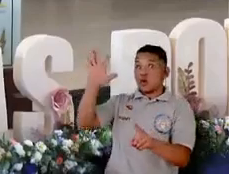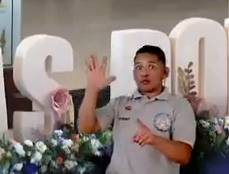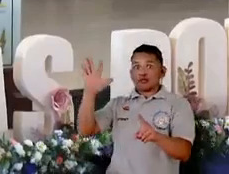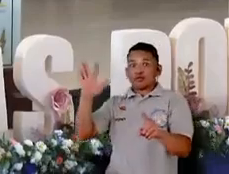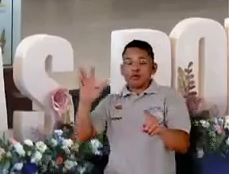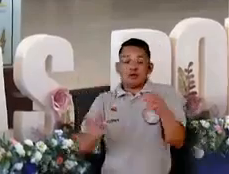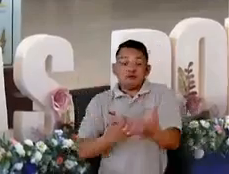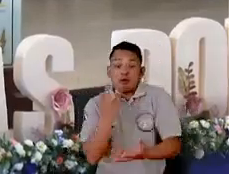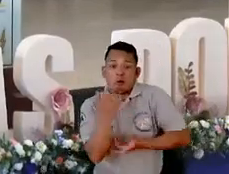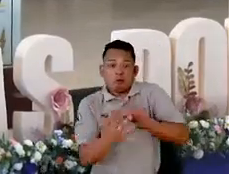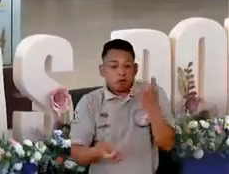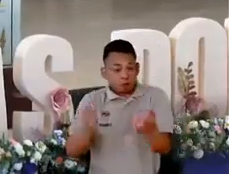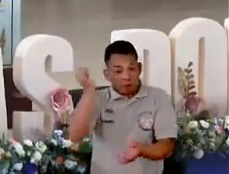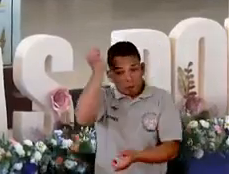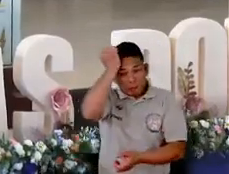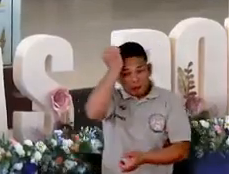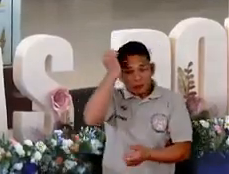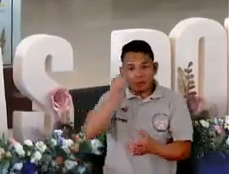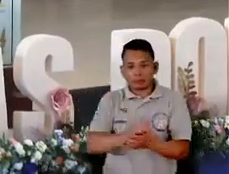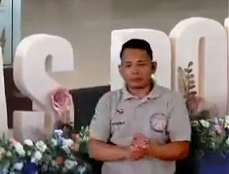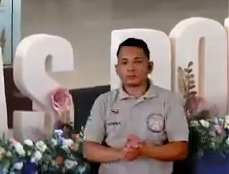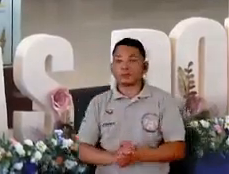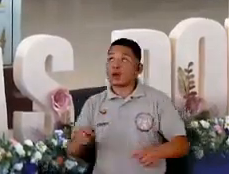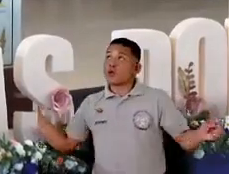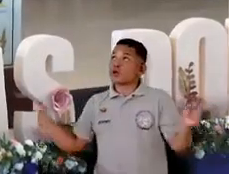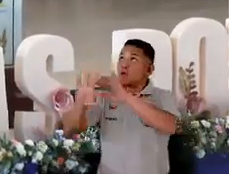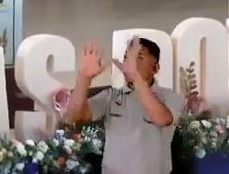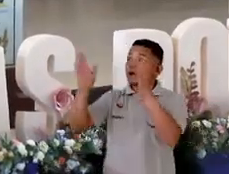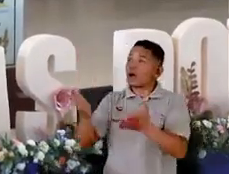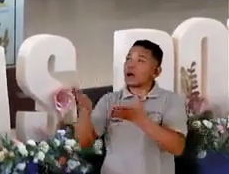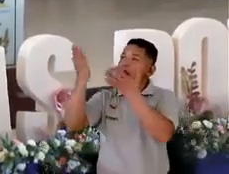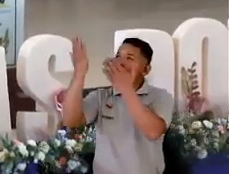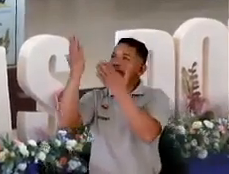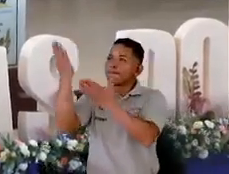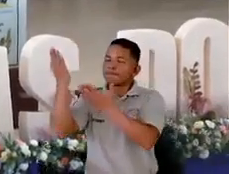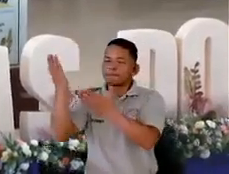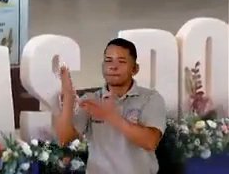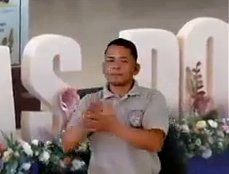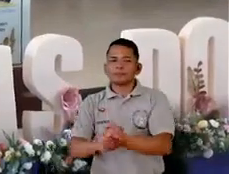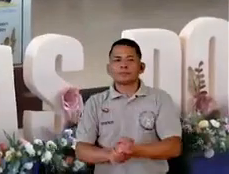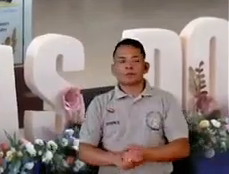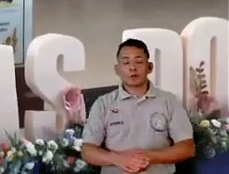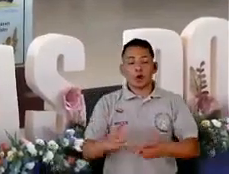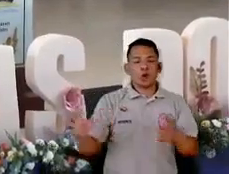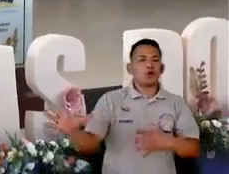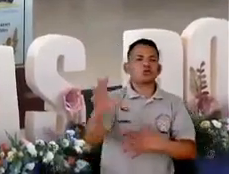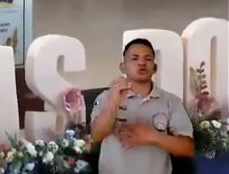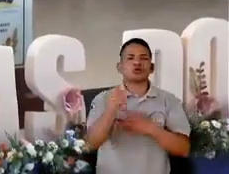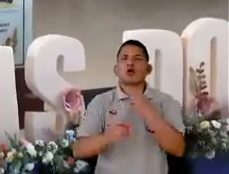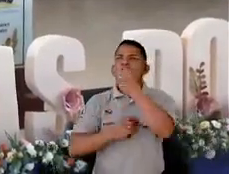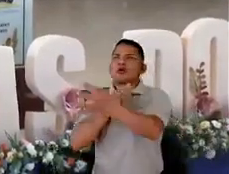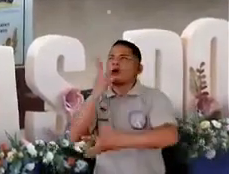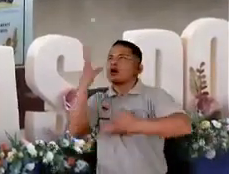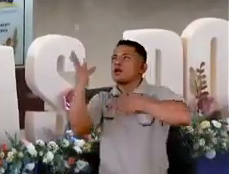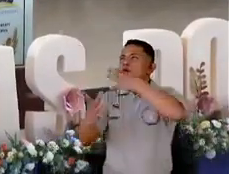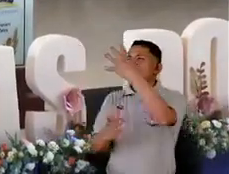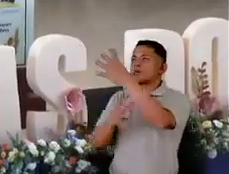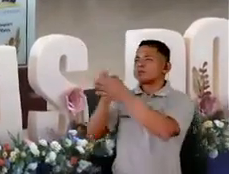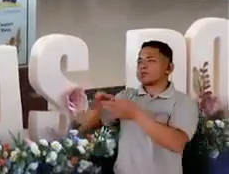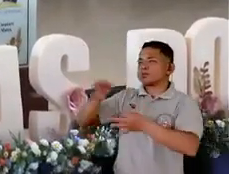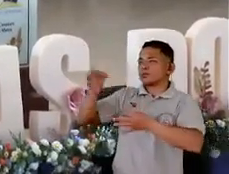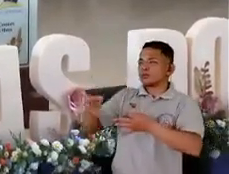quemó. Gloria a Él, gloria a Él, grite todo tu pueblo a